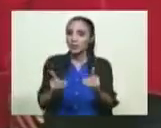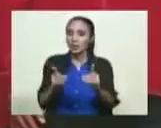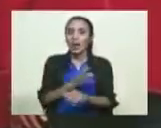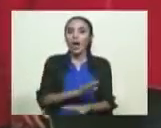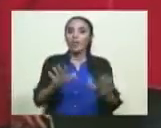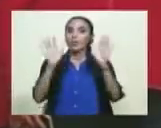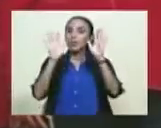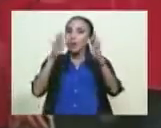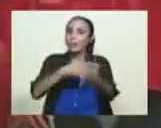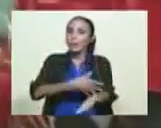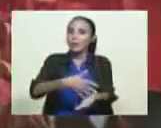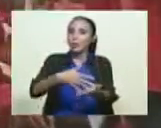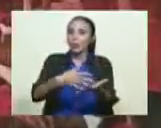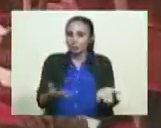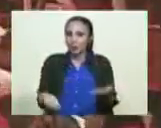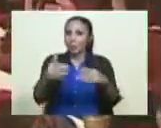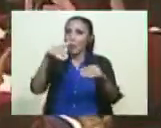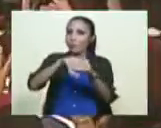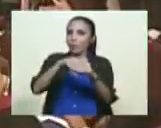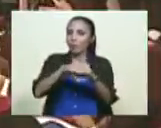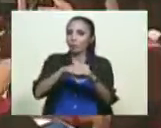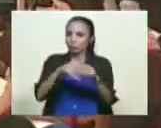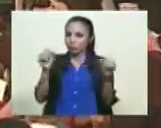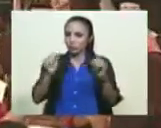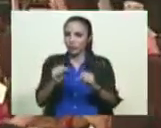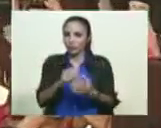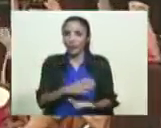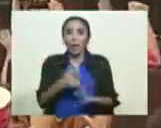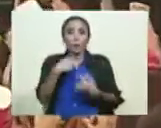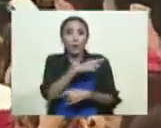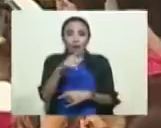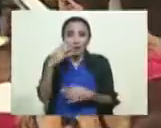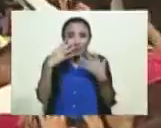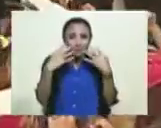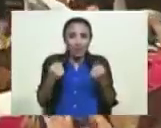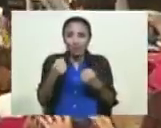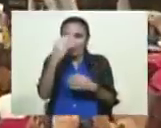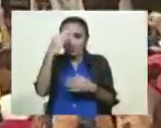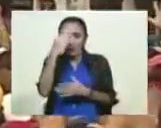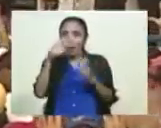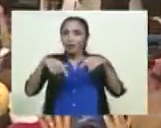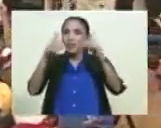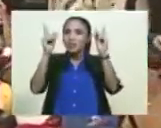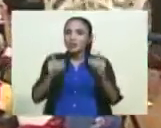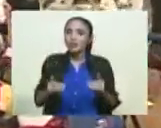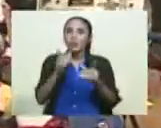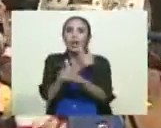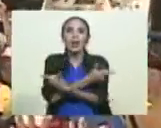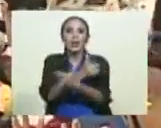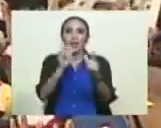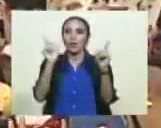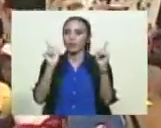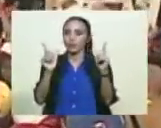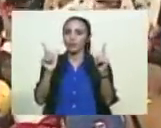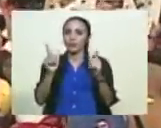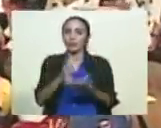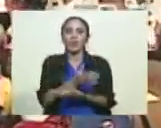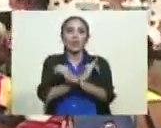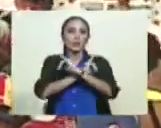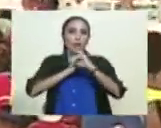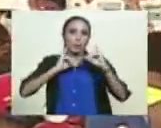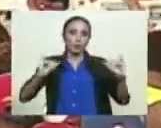10 millones de votos para que entienda el mundo que el pueblo ha decidido ser libre, soberano para